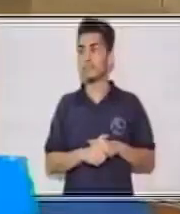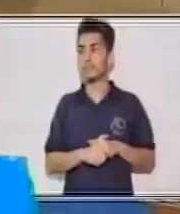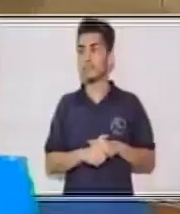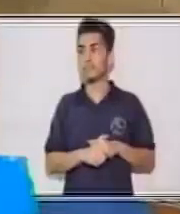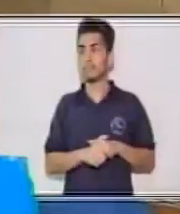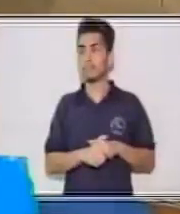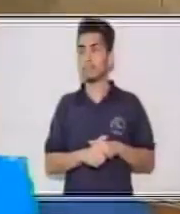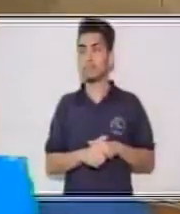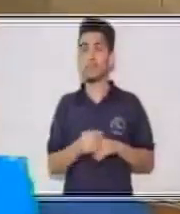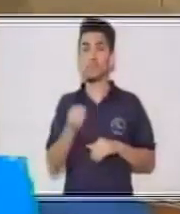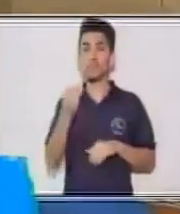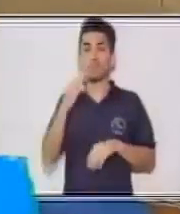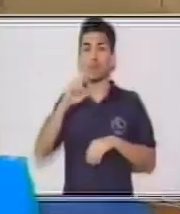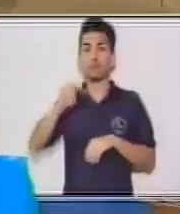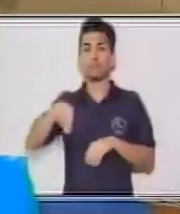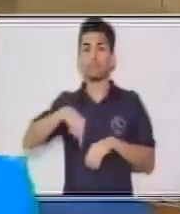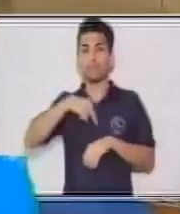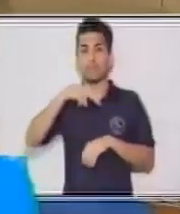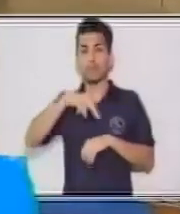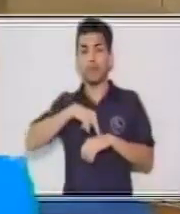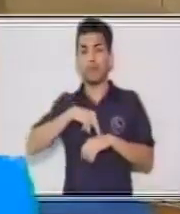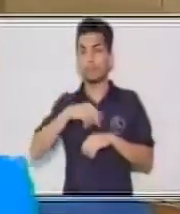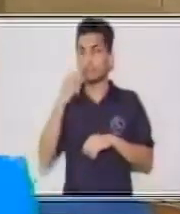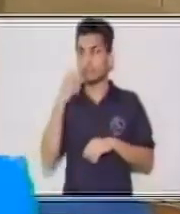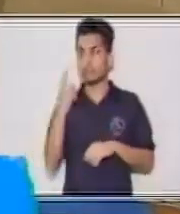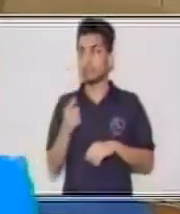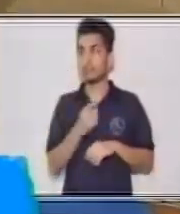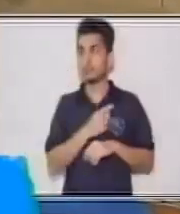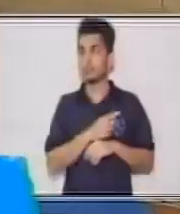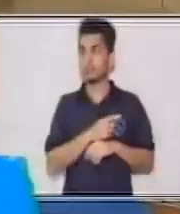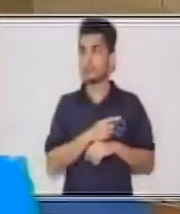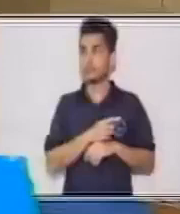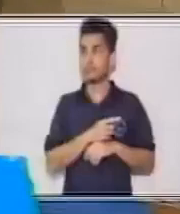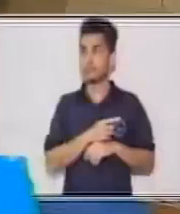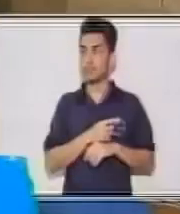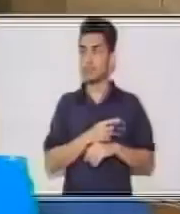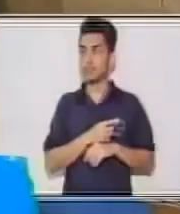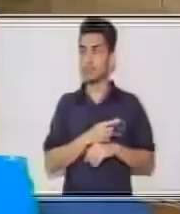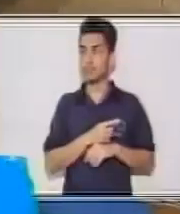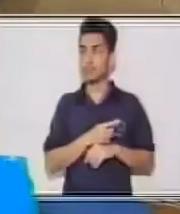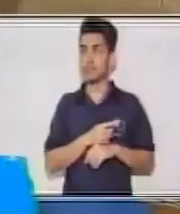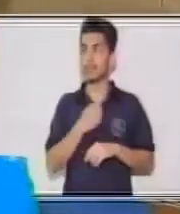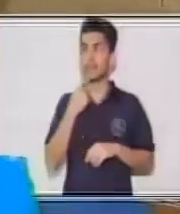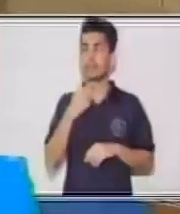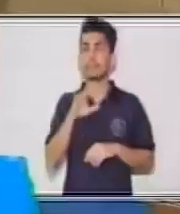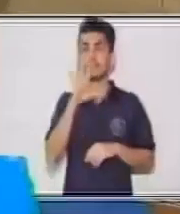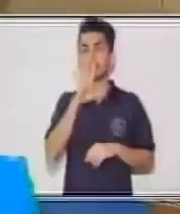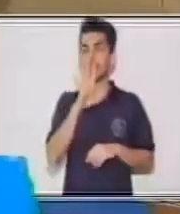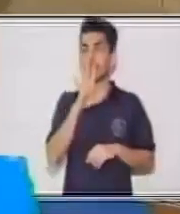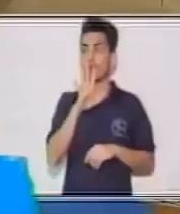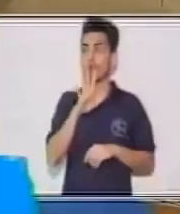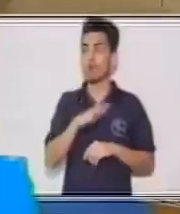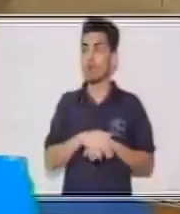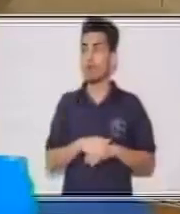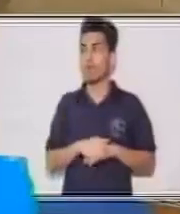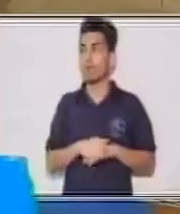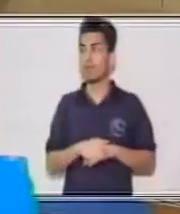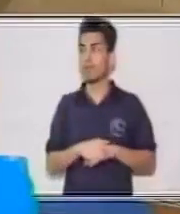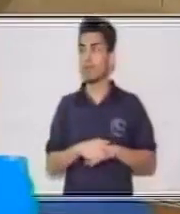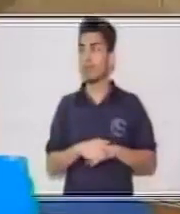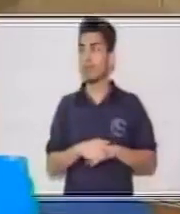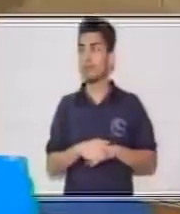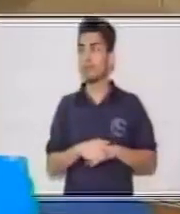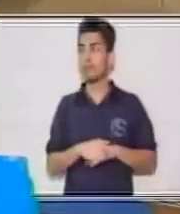son números naturales, ¿verdad? Entonces, ahora veamos. Si nos está diciendo 5, quiere decir